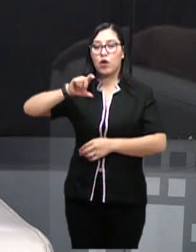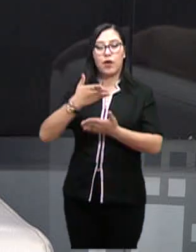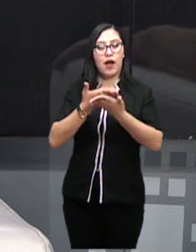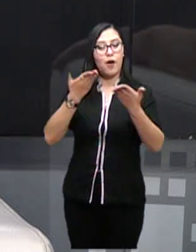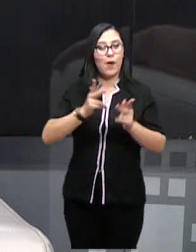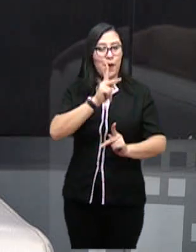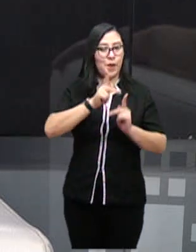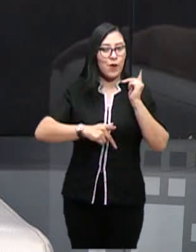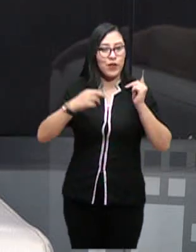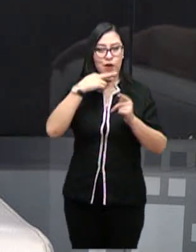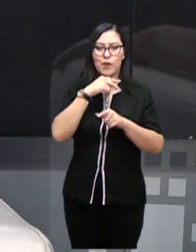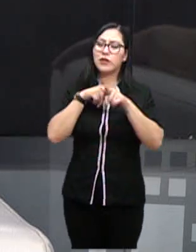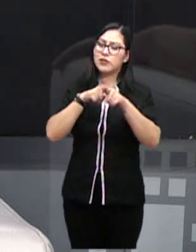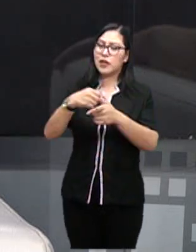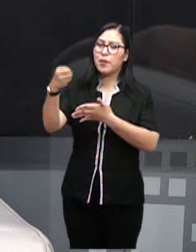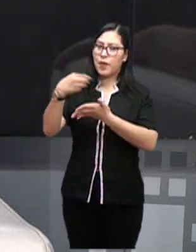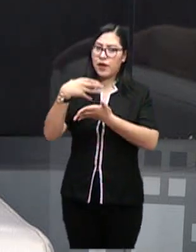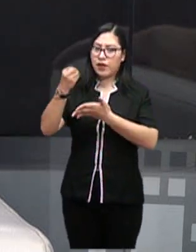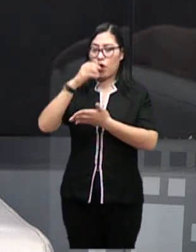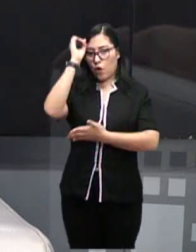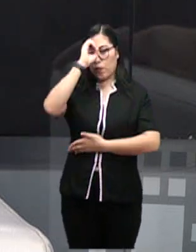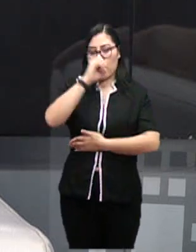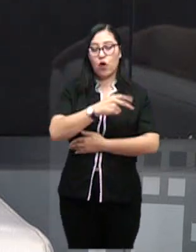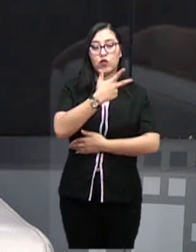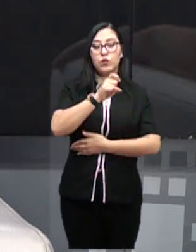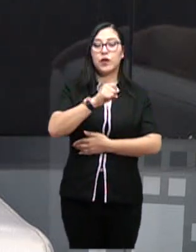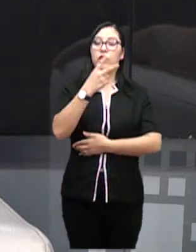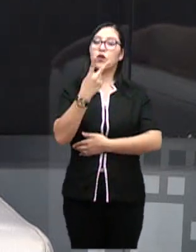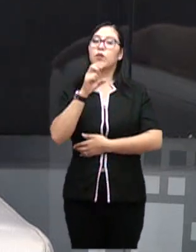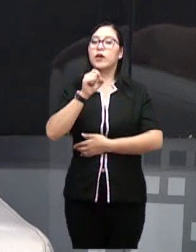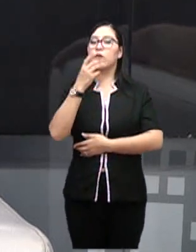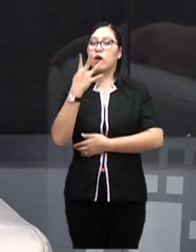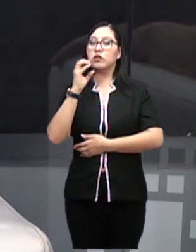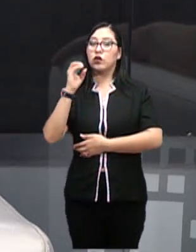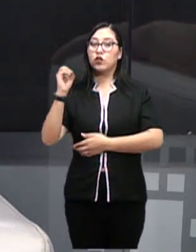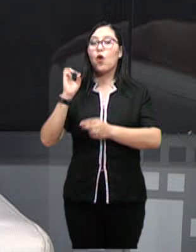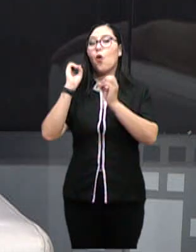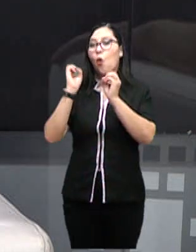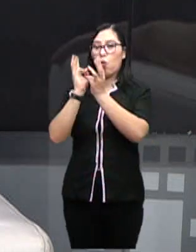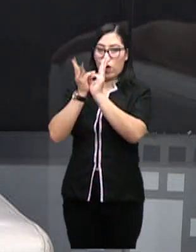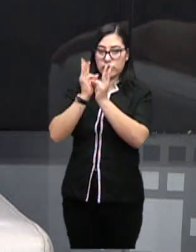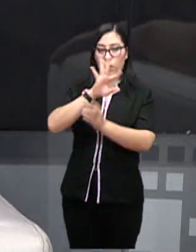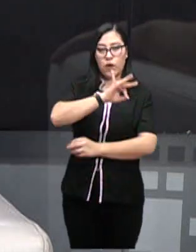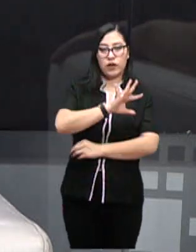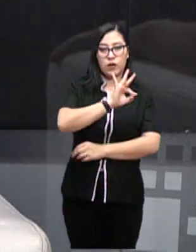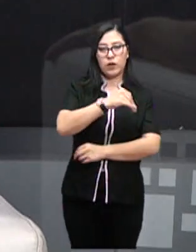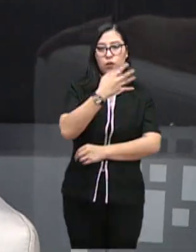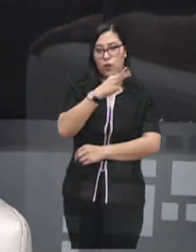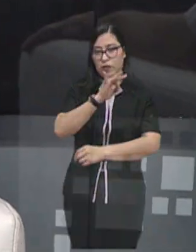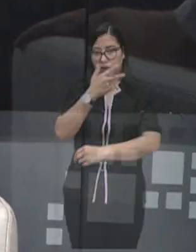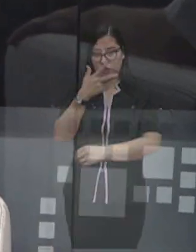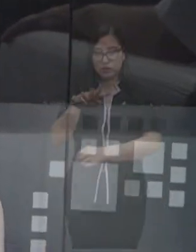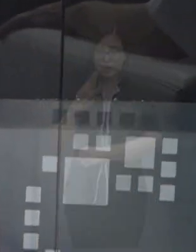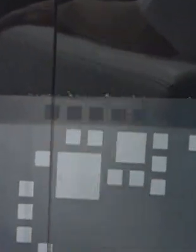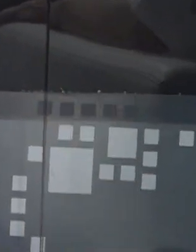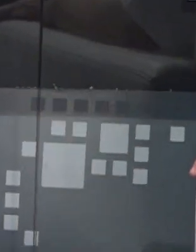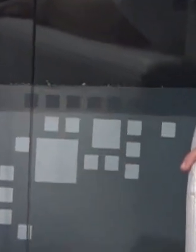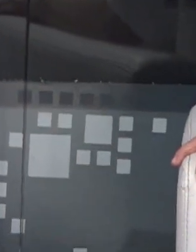pausa primero. Siga comentando, por favor, al 444-822-2400 y a nuestro servicio de mensajería WhatsApp. Volvemos.